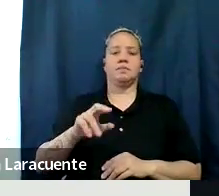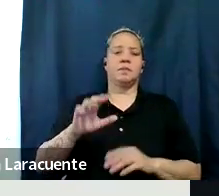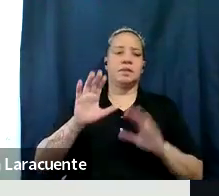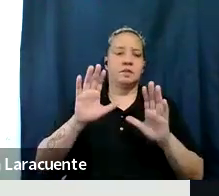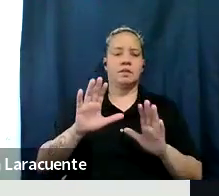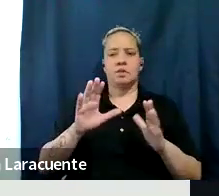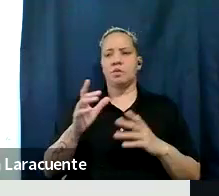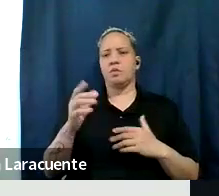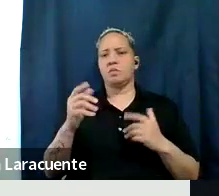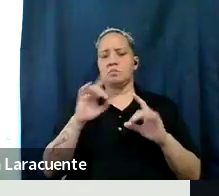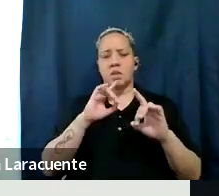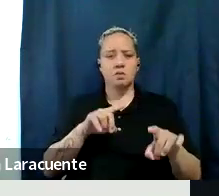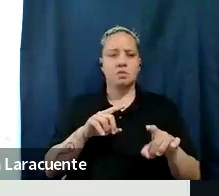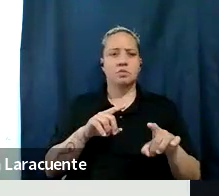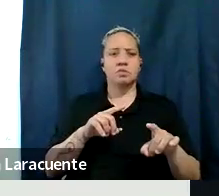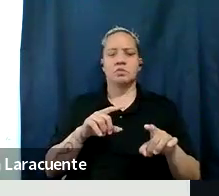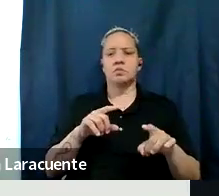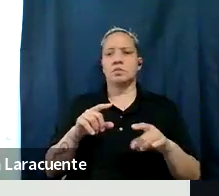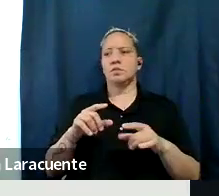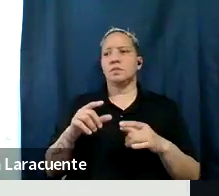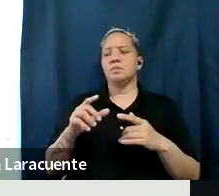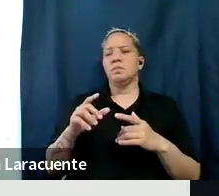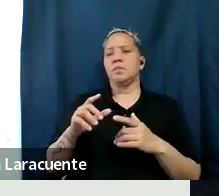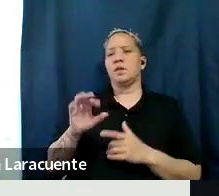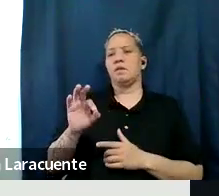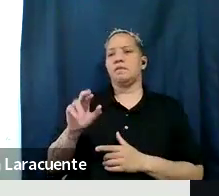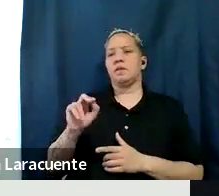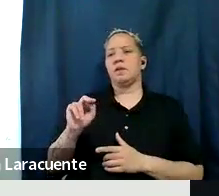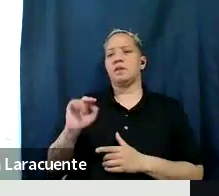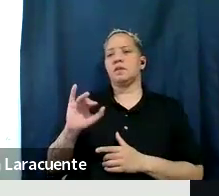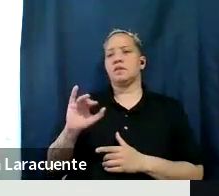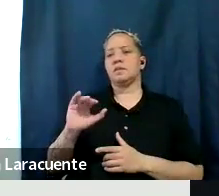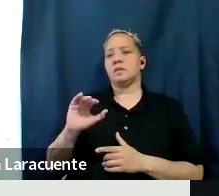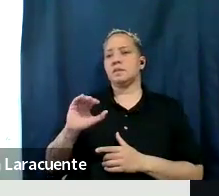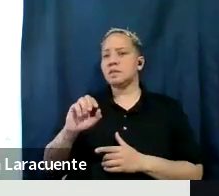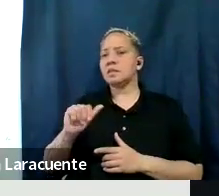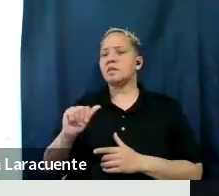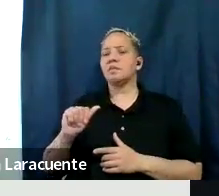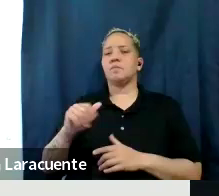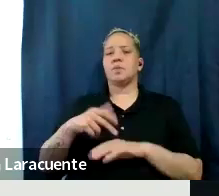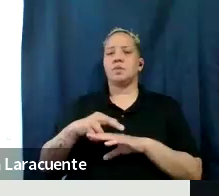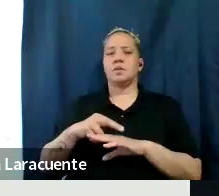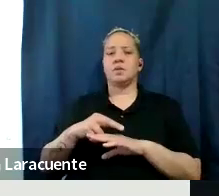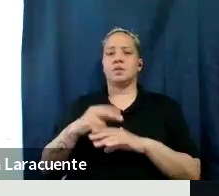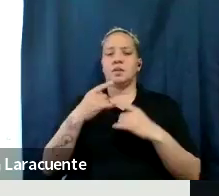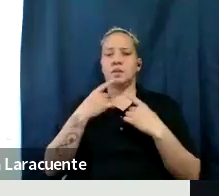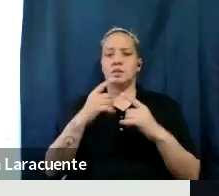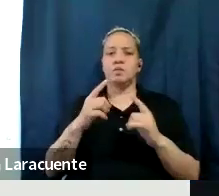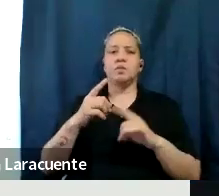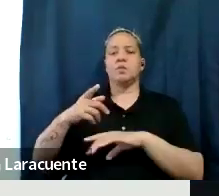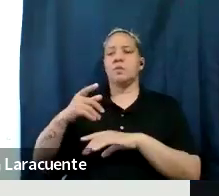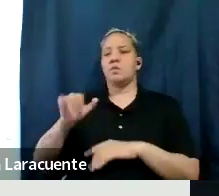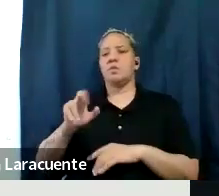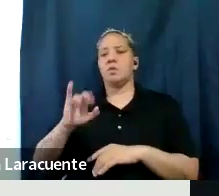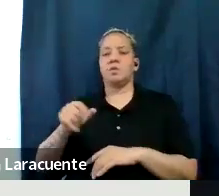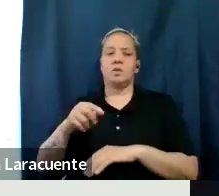alguna reacción del bando franquista en Puerto Rico de las declaraciones de Juan Ramón Jiménez en la isla apoyando al